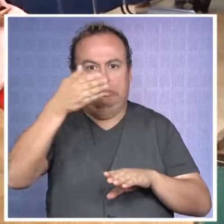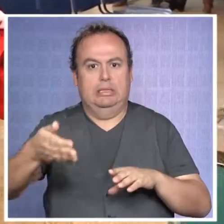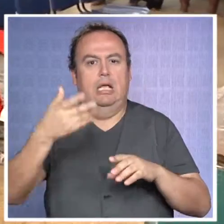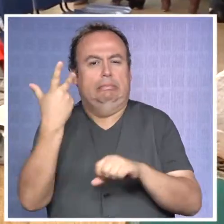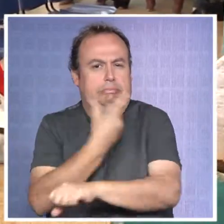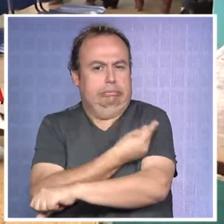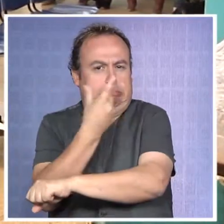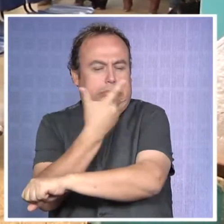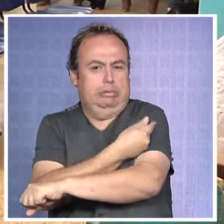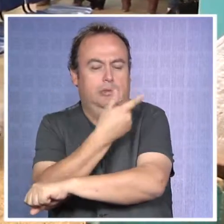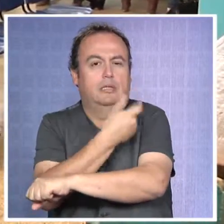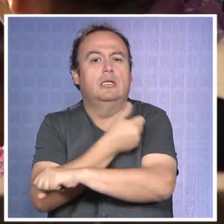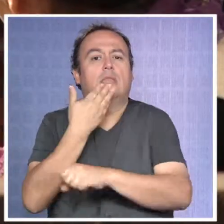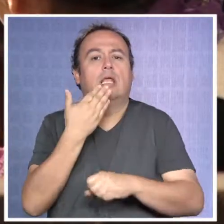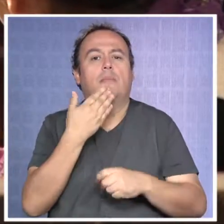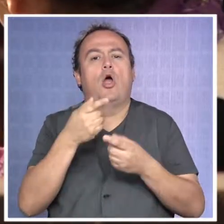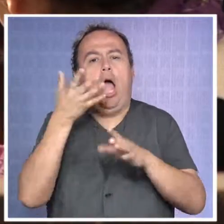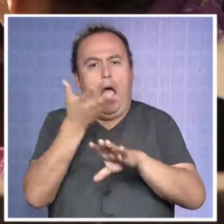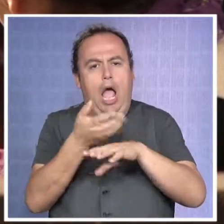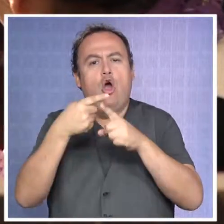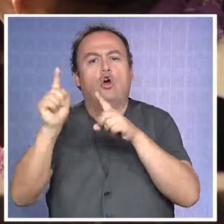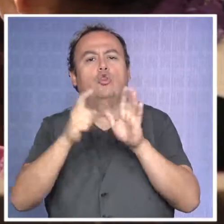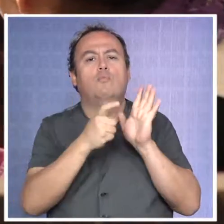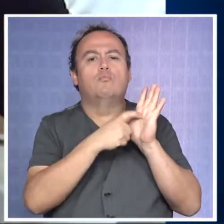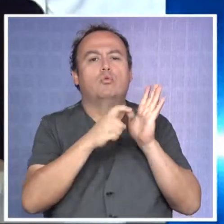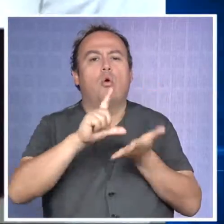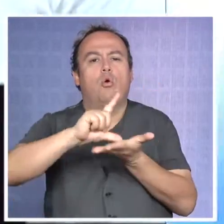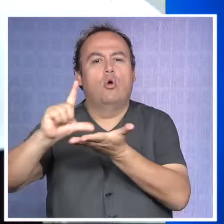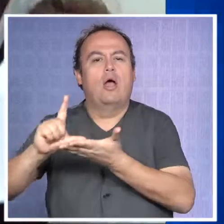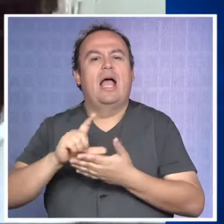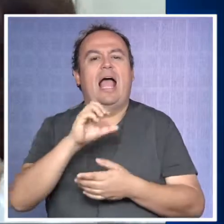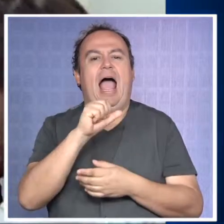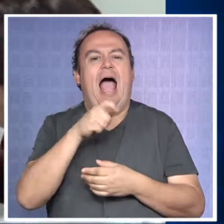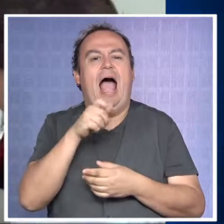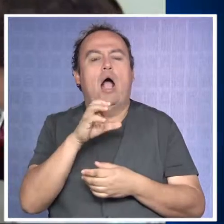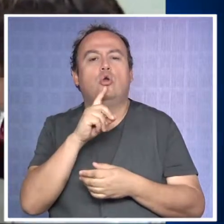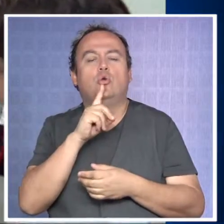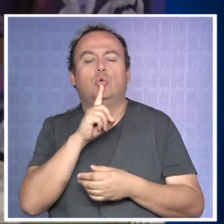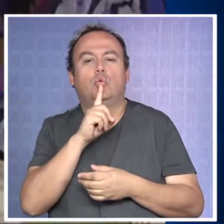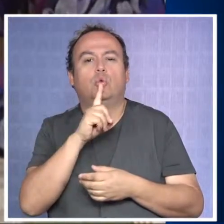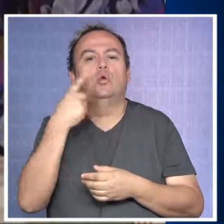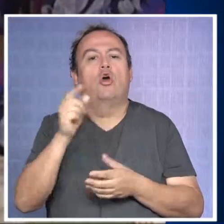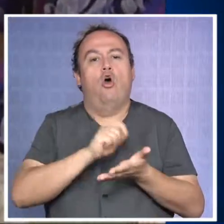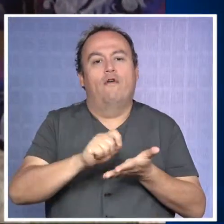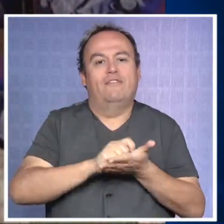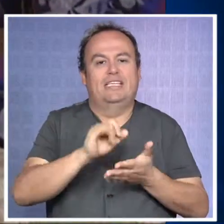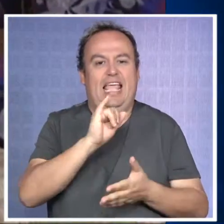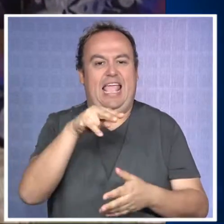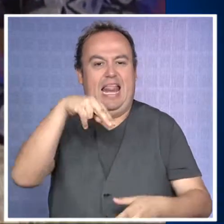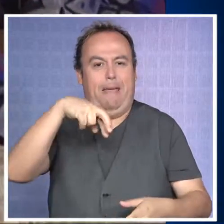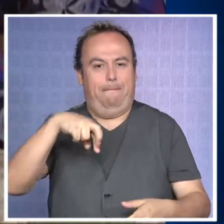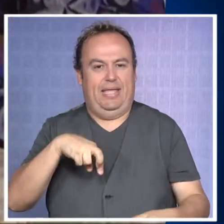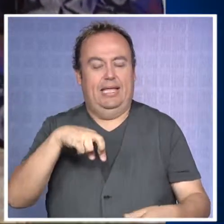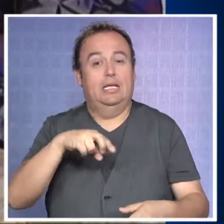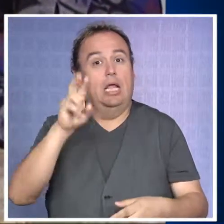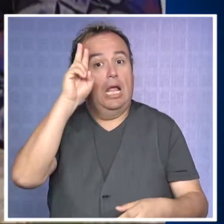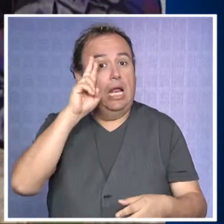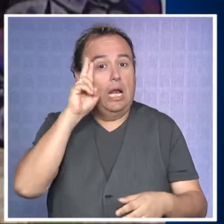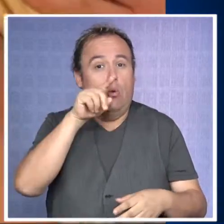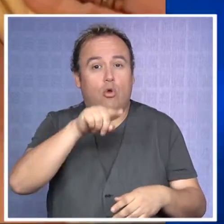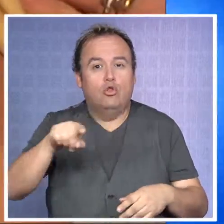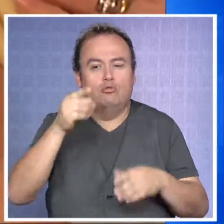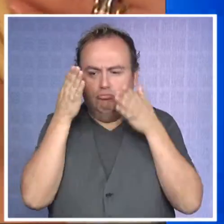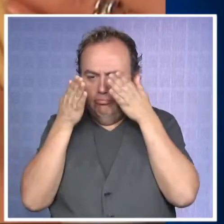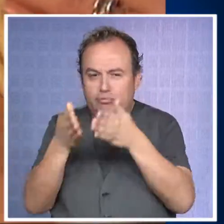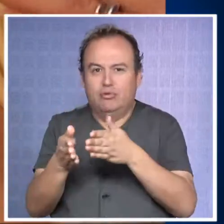vacunar en los consultorios, ya que también hay puntos de vacunación en el Agro Sur y en las oficinas del INP. Recuerde que esta campaña está